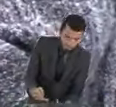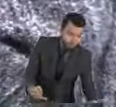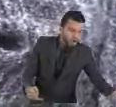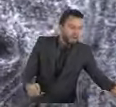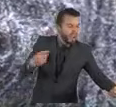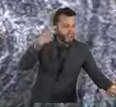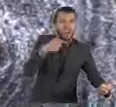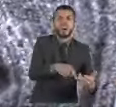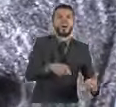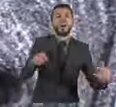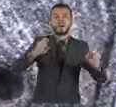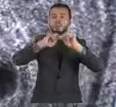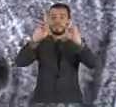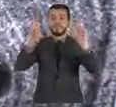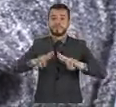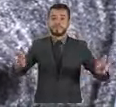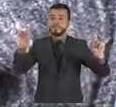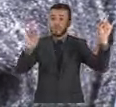las de las avenidas de carros.